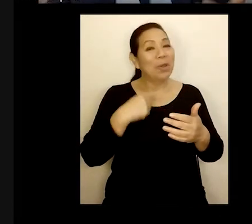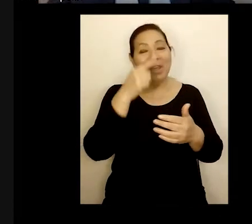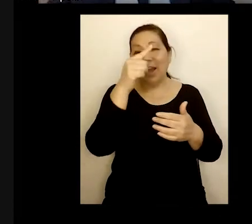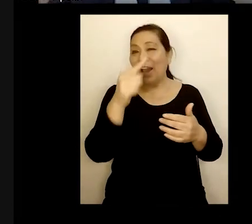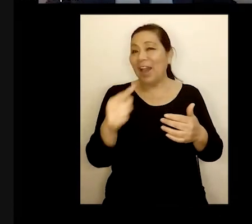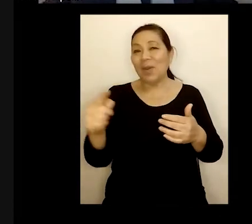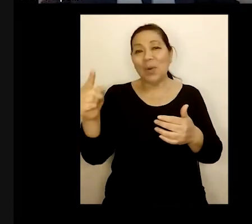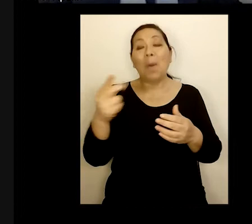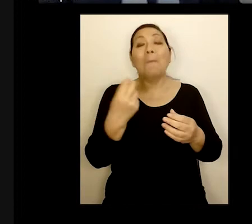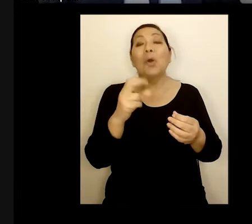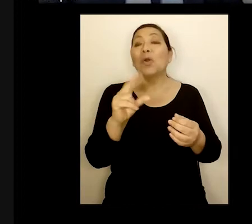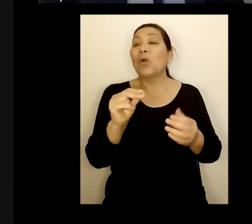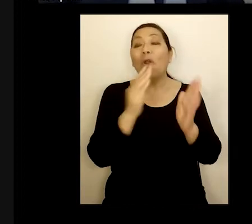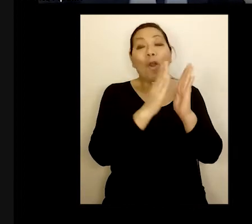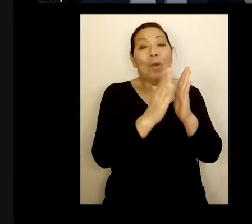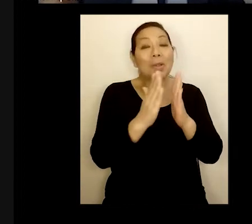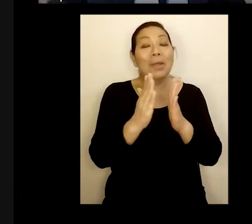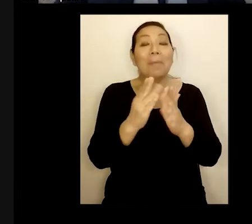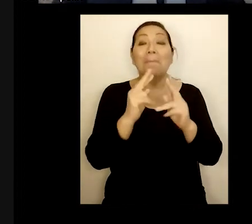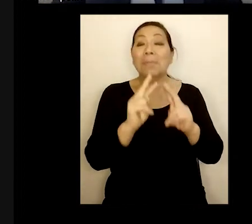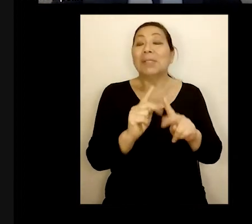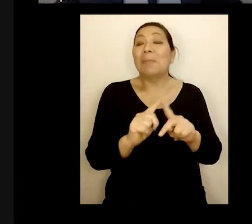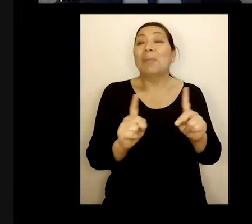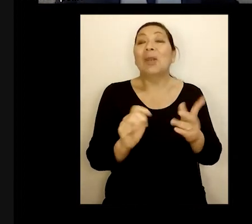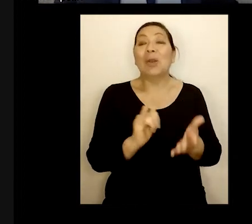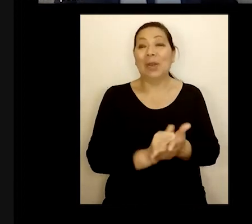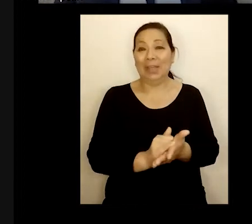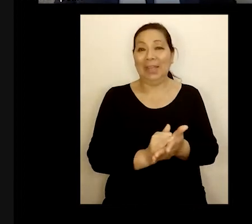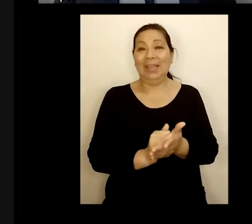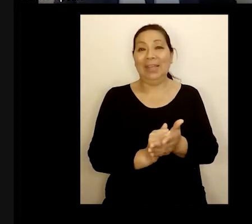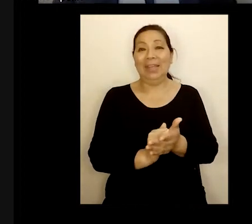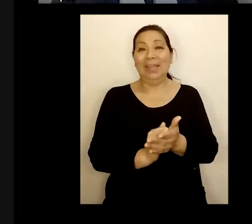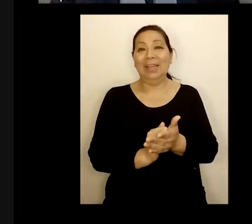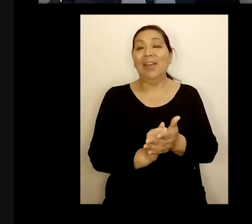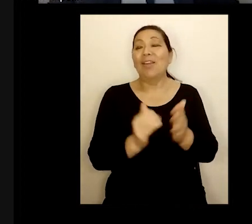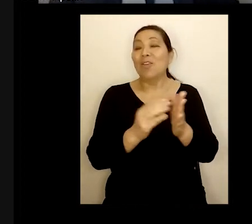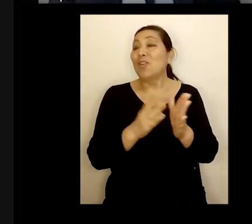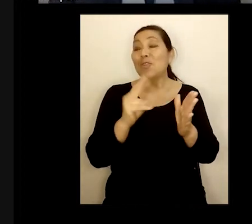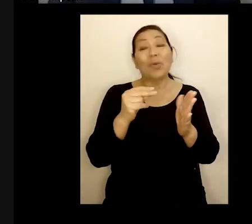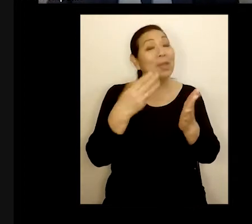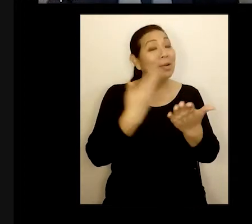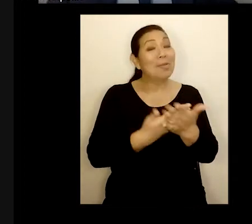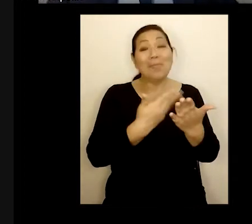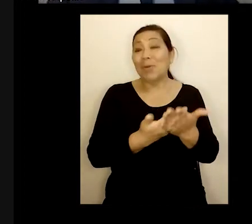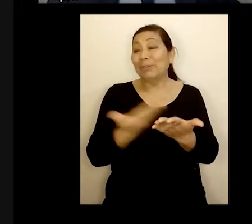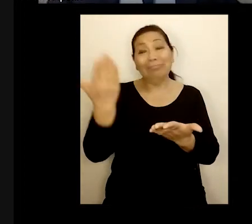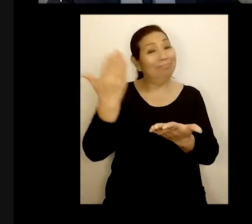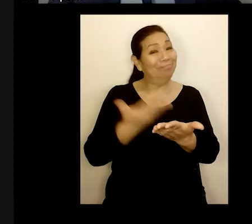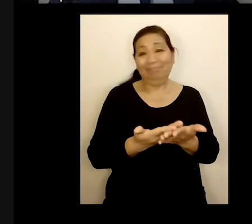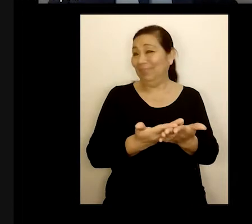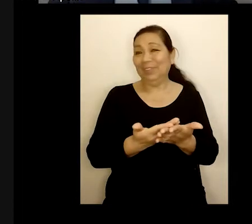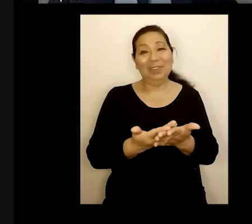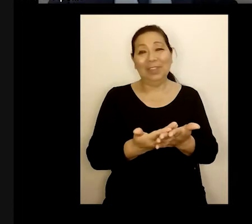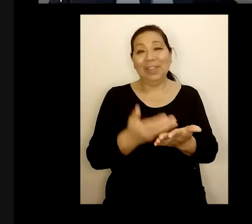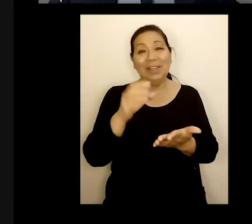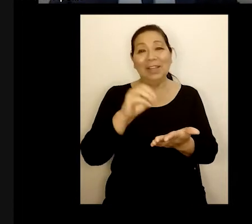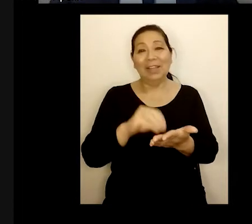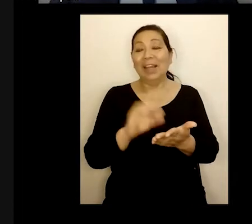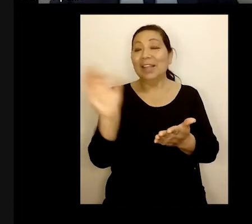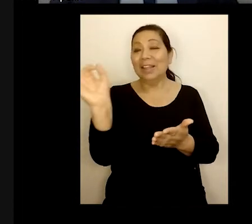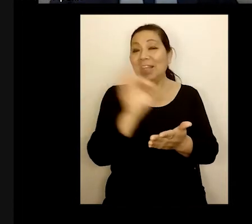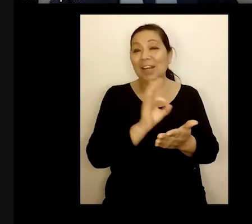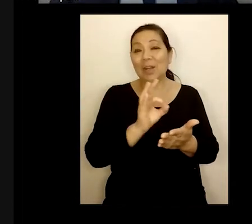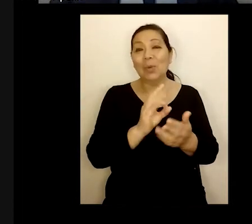una sentencia por no haberse ordenado una prueba de oficio, lo que significa que el no ordenar una prueba de oficio no es un cumplimiento de